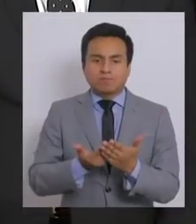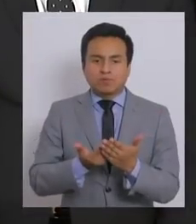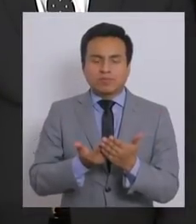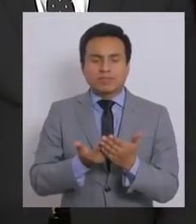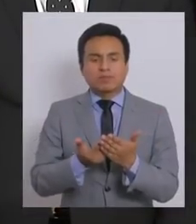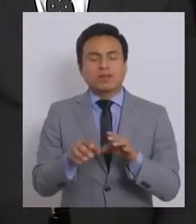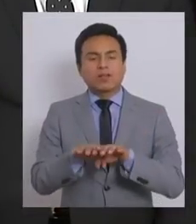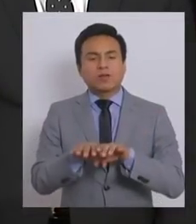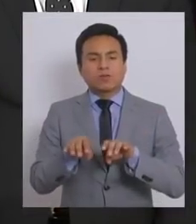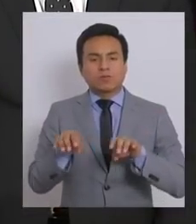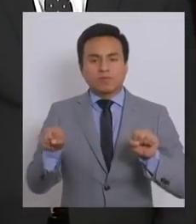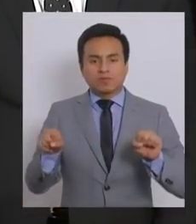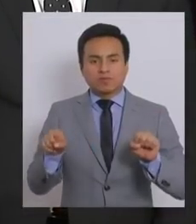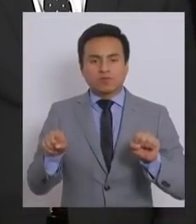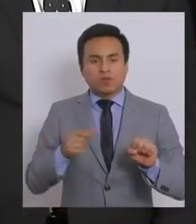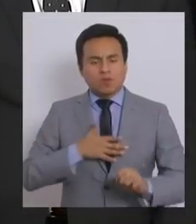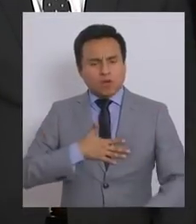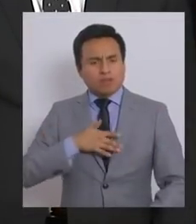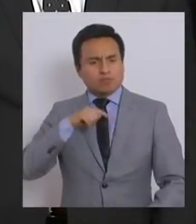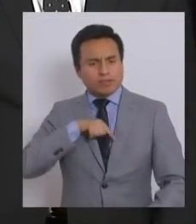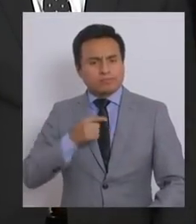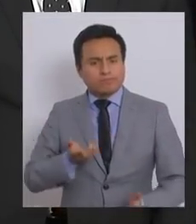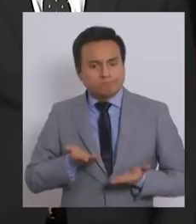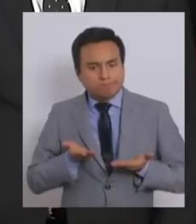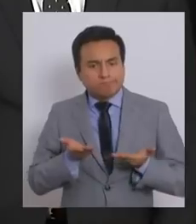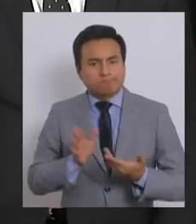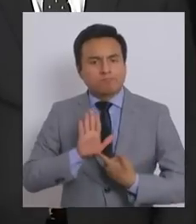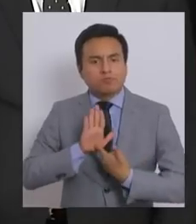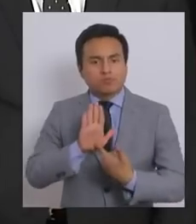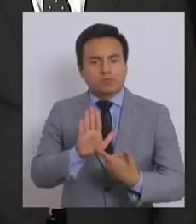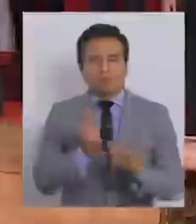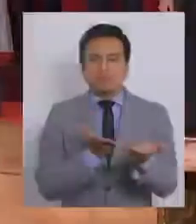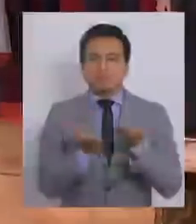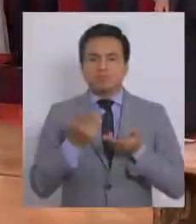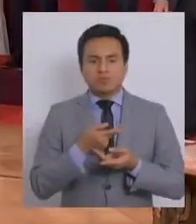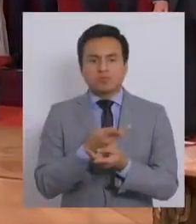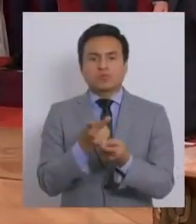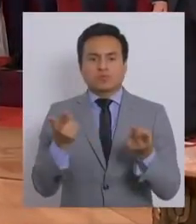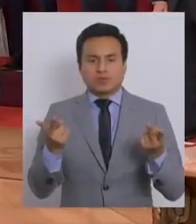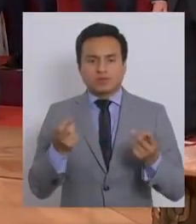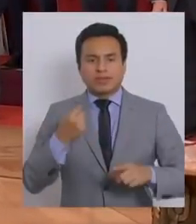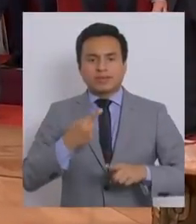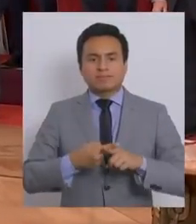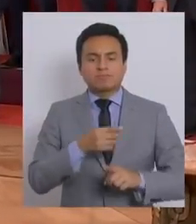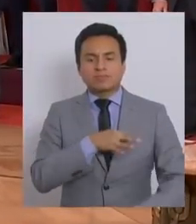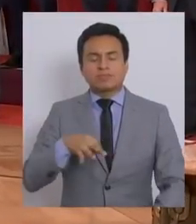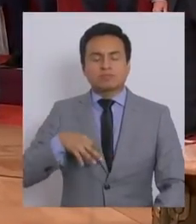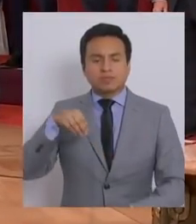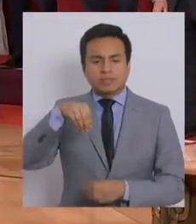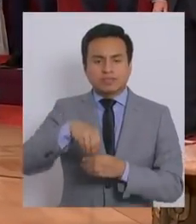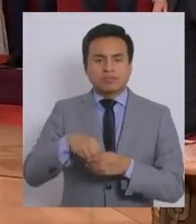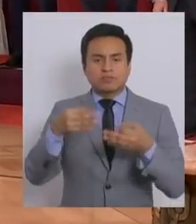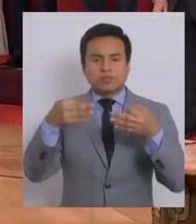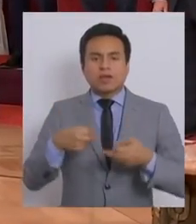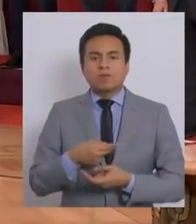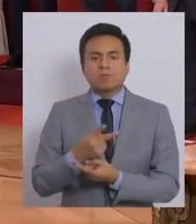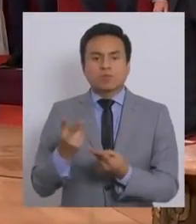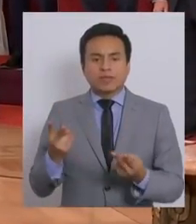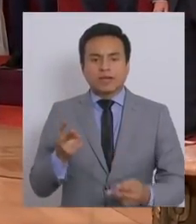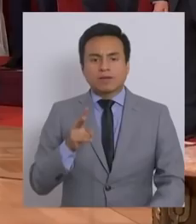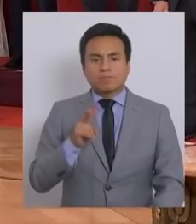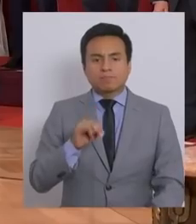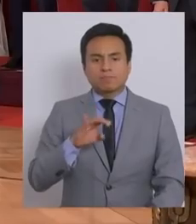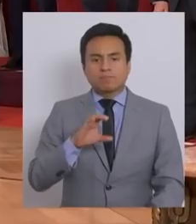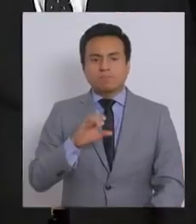el compromiso y la vocación que demostró en el servicio público el ex ministro del Interior y Seguridad Pública,